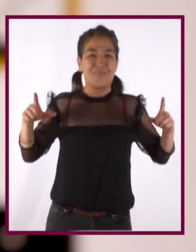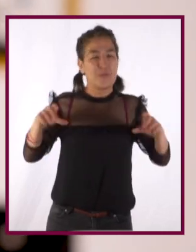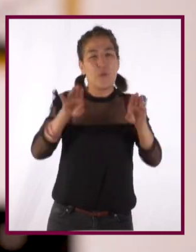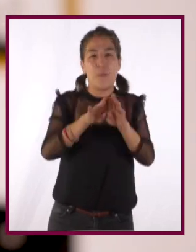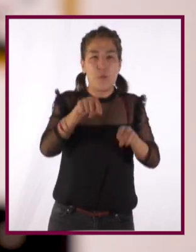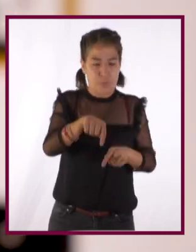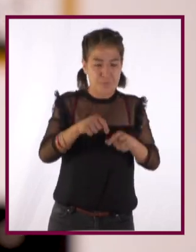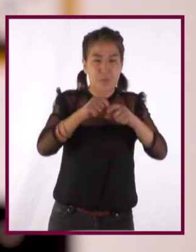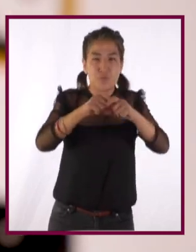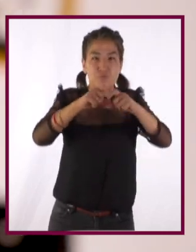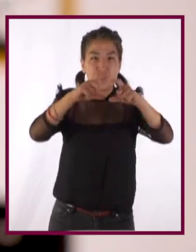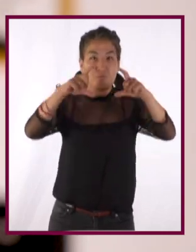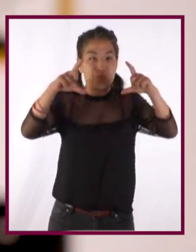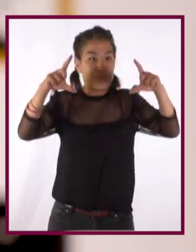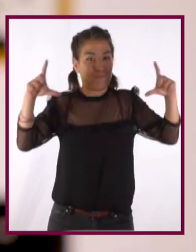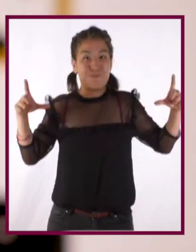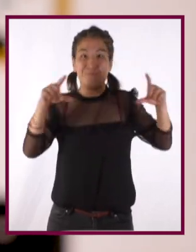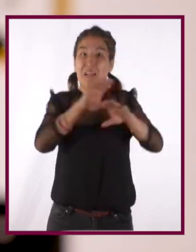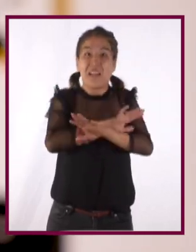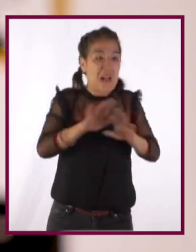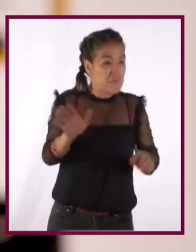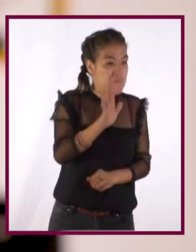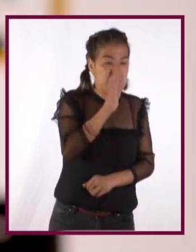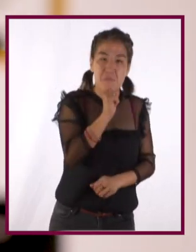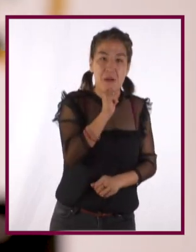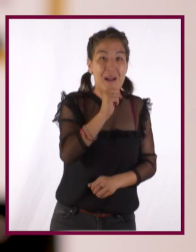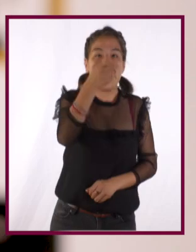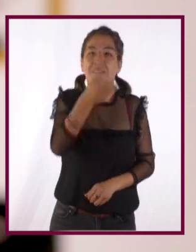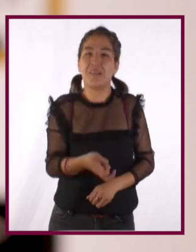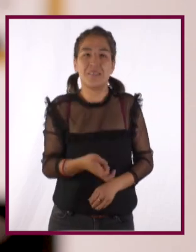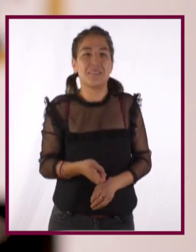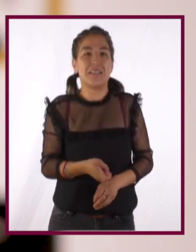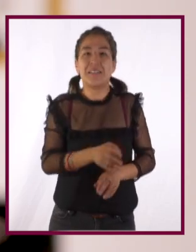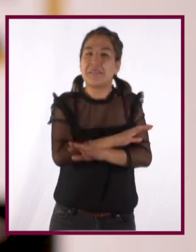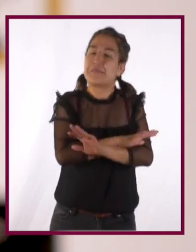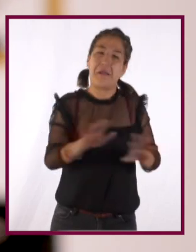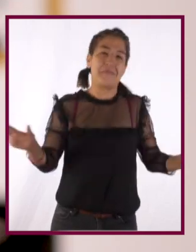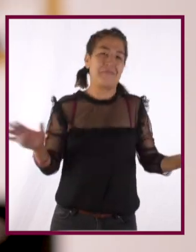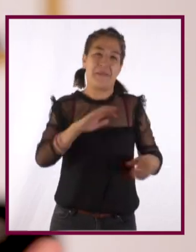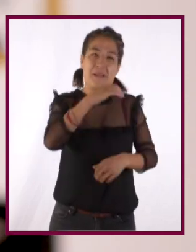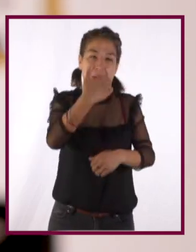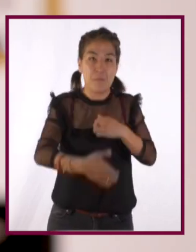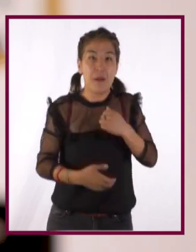movimientos, se dice que tenemos un nodo final. Ahí es cuando el juego se ha acabado.